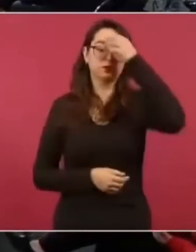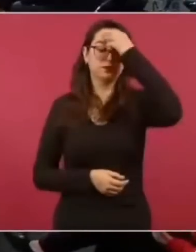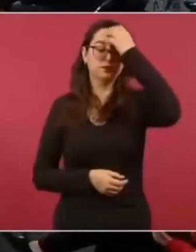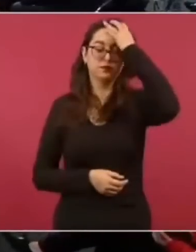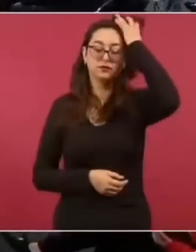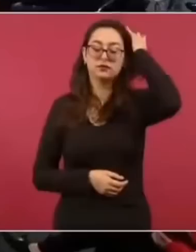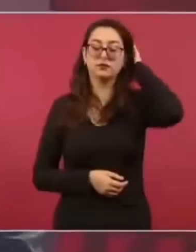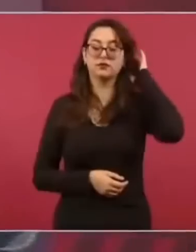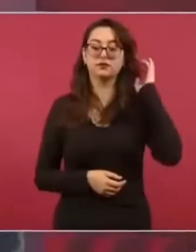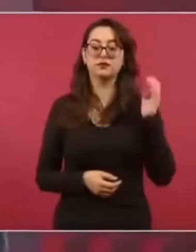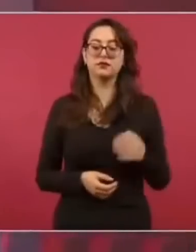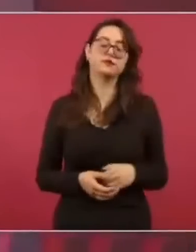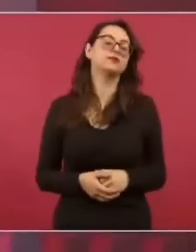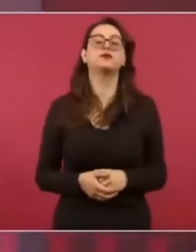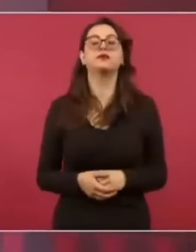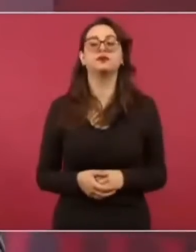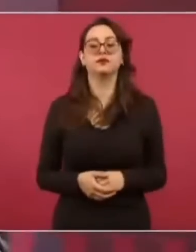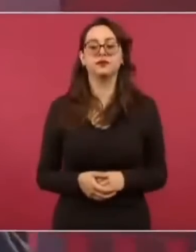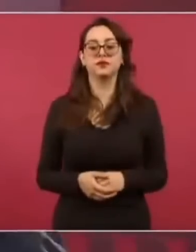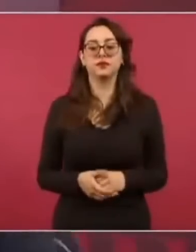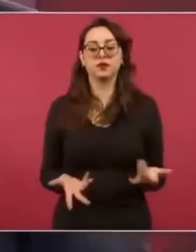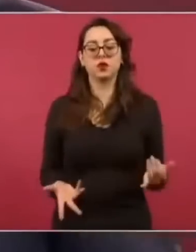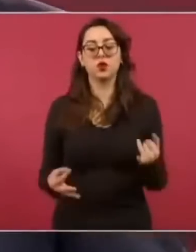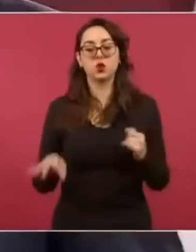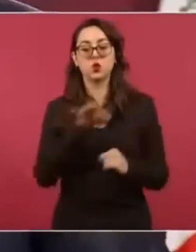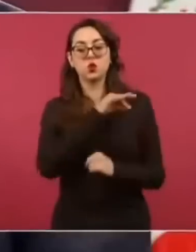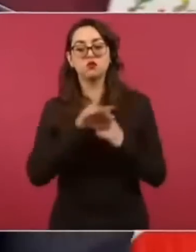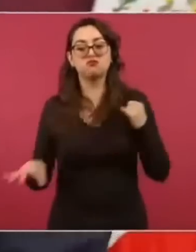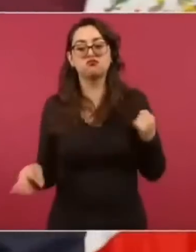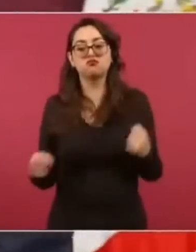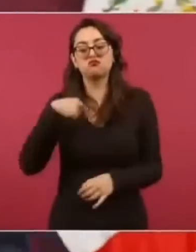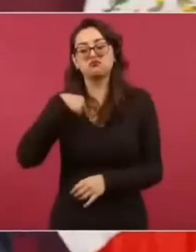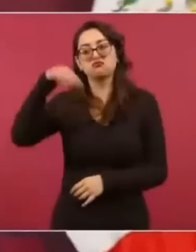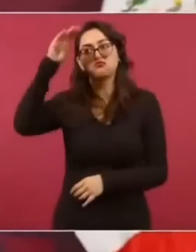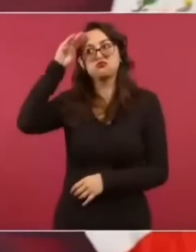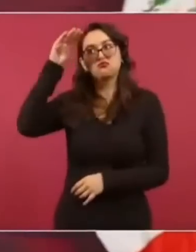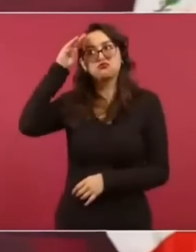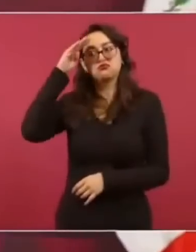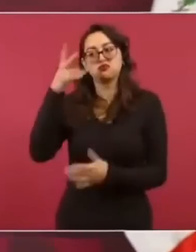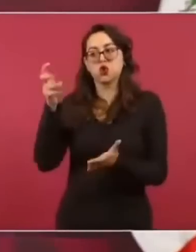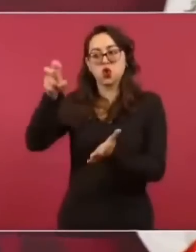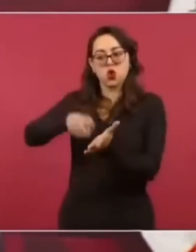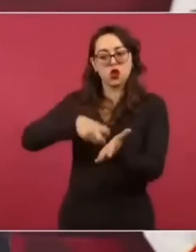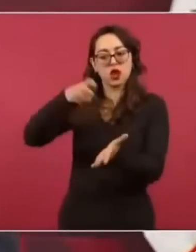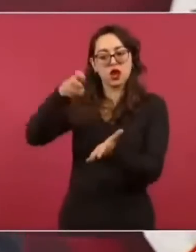¿qué conclusión? Pues hay que votar,